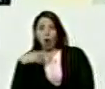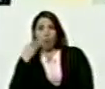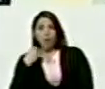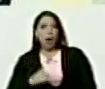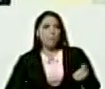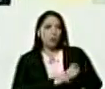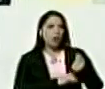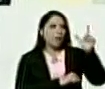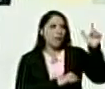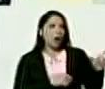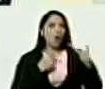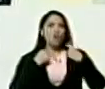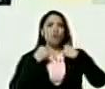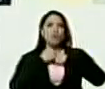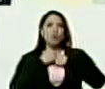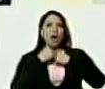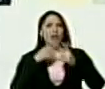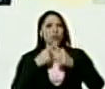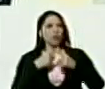abusaba